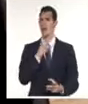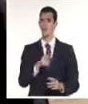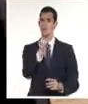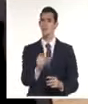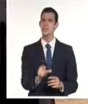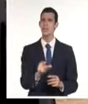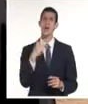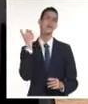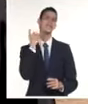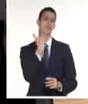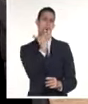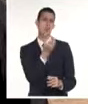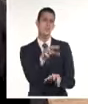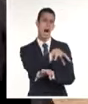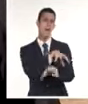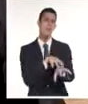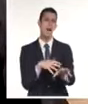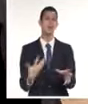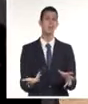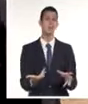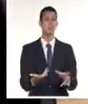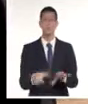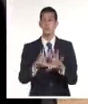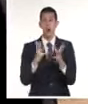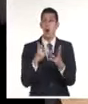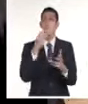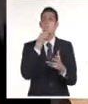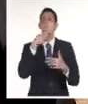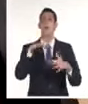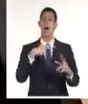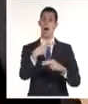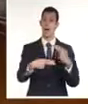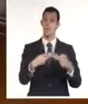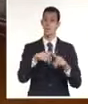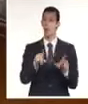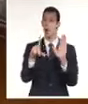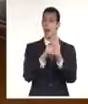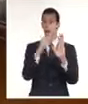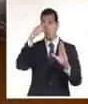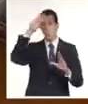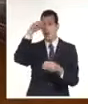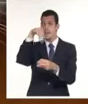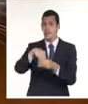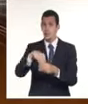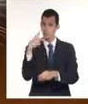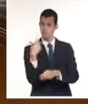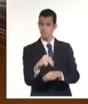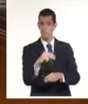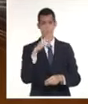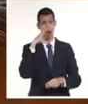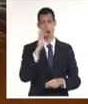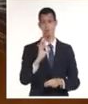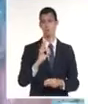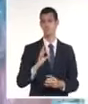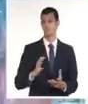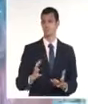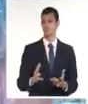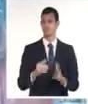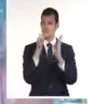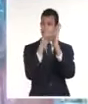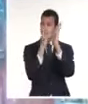que los menos agravantes serían a través de decretos contravencionales. Además de promover garantías sobre el acceso